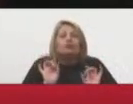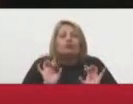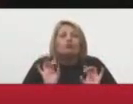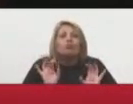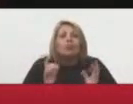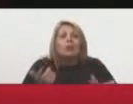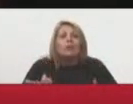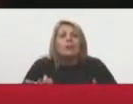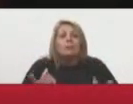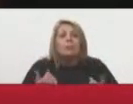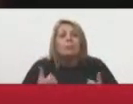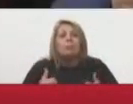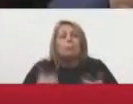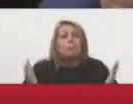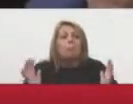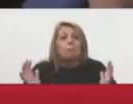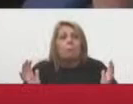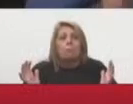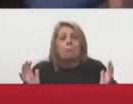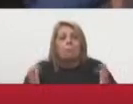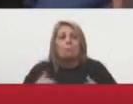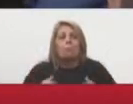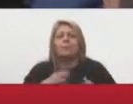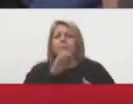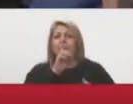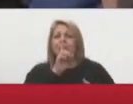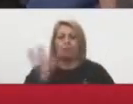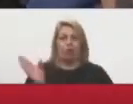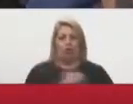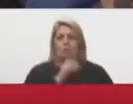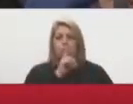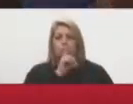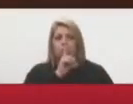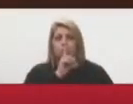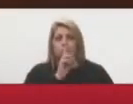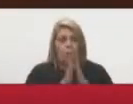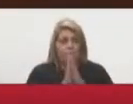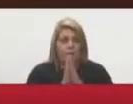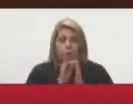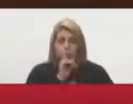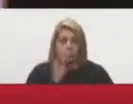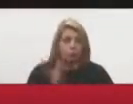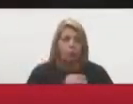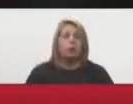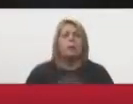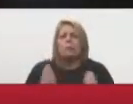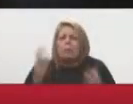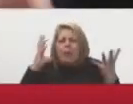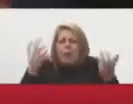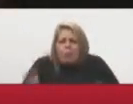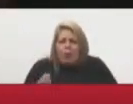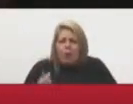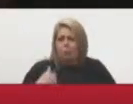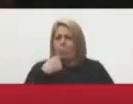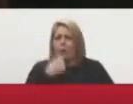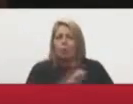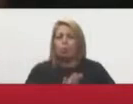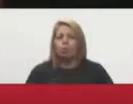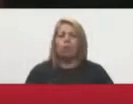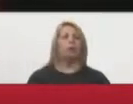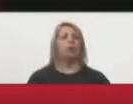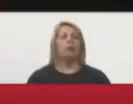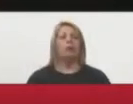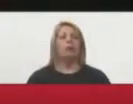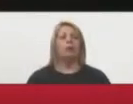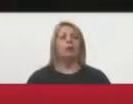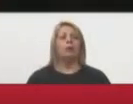es una cuestión de silencio, por favor. Silencio, por favor. Pero ¿por qué se enojan? Estoy preguntándolo.